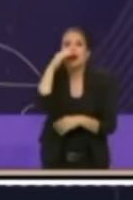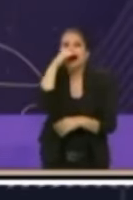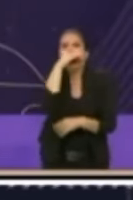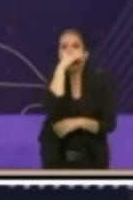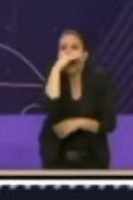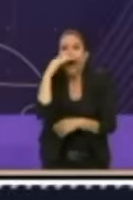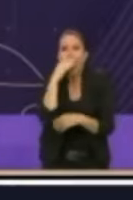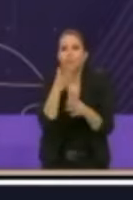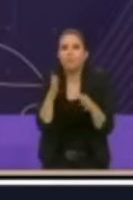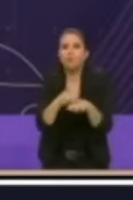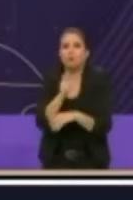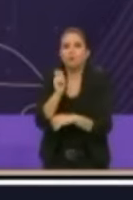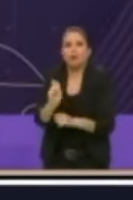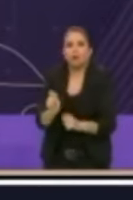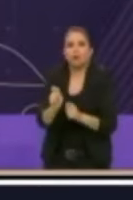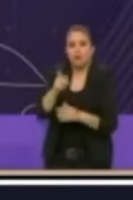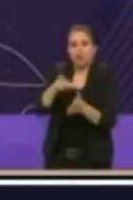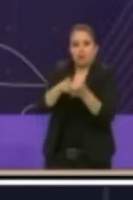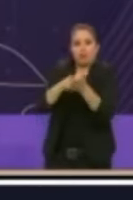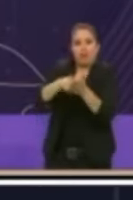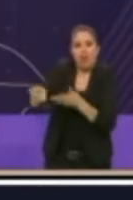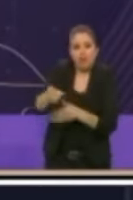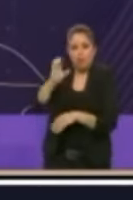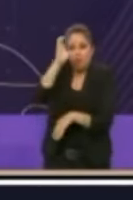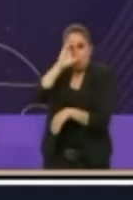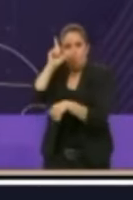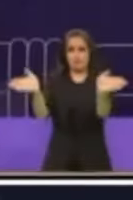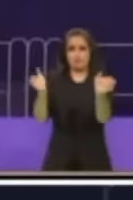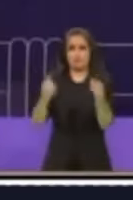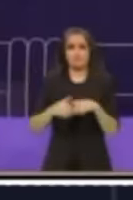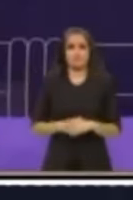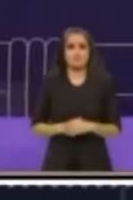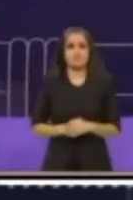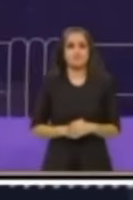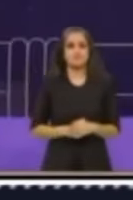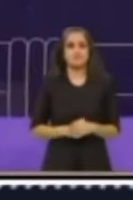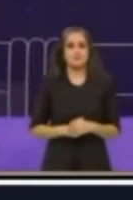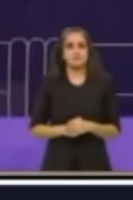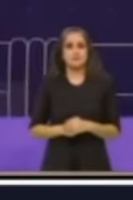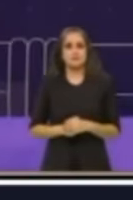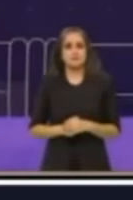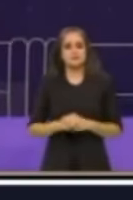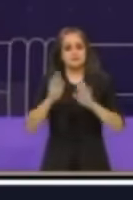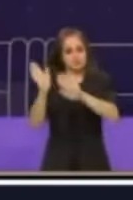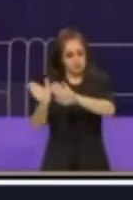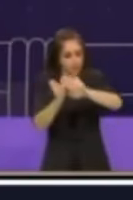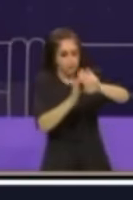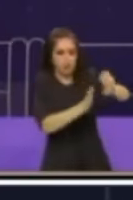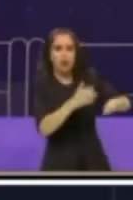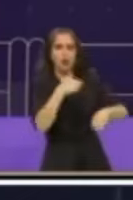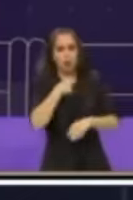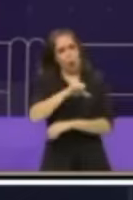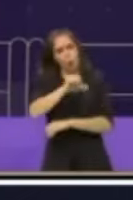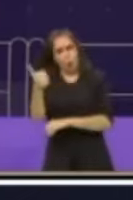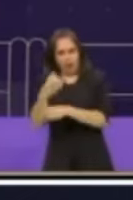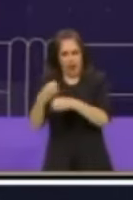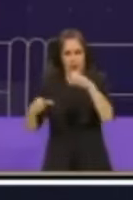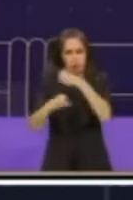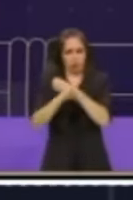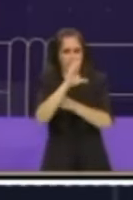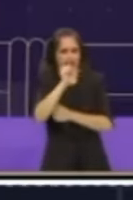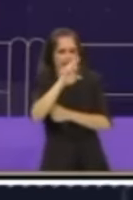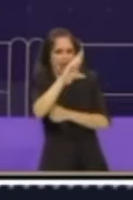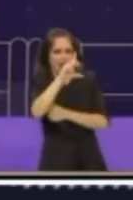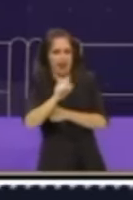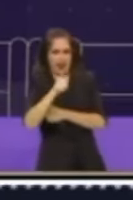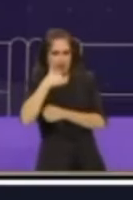Taboada le dicen, tiene 4 segundos, ¿los quiere o no los quiere? Ya estaban así como siguiendo y dijo, no, sí los quiero. Y ahí da una